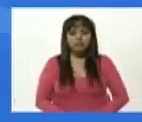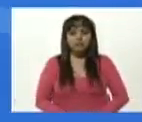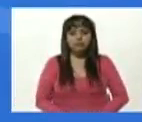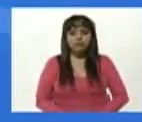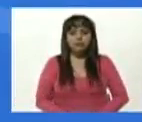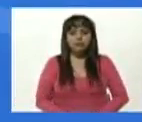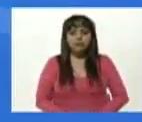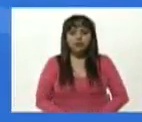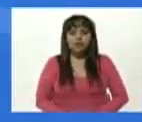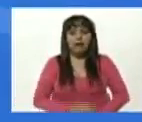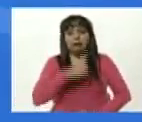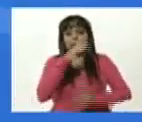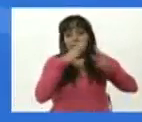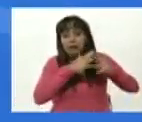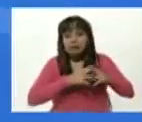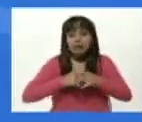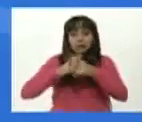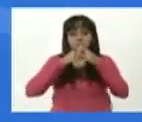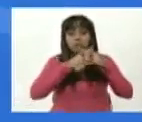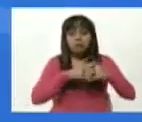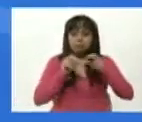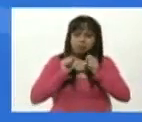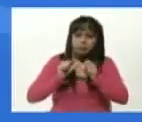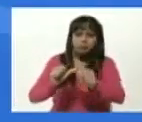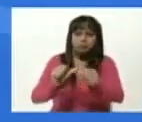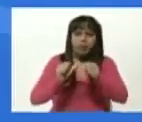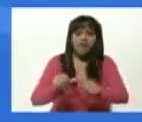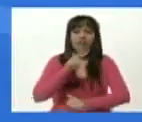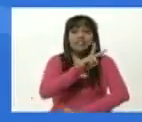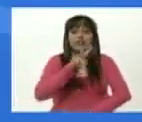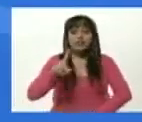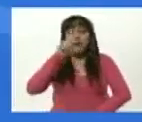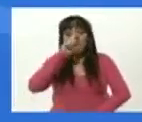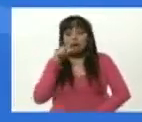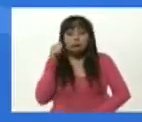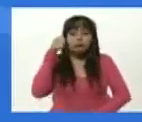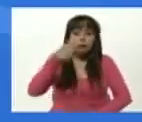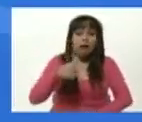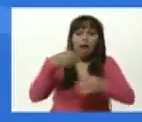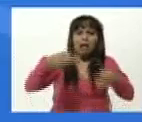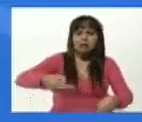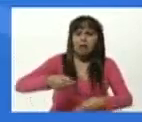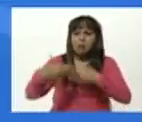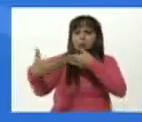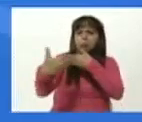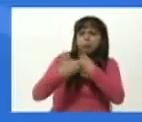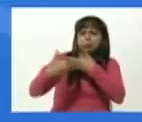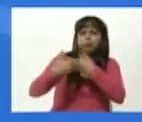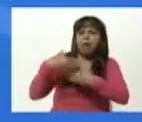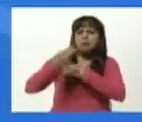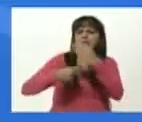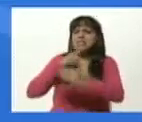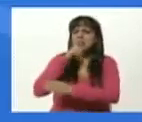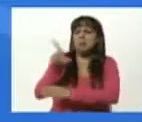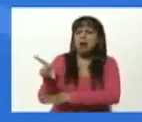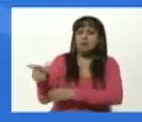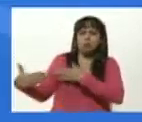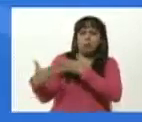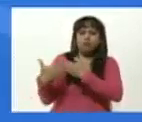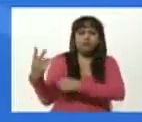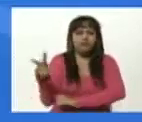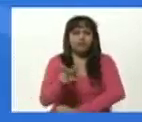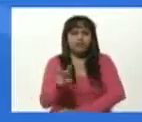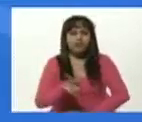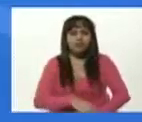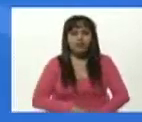Y el imperialismo no ha cejado en 21 años su campaña para malponer a Venezuela,